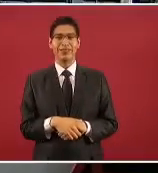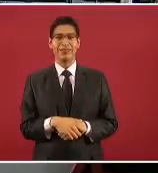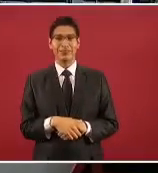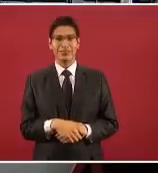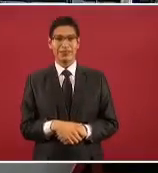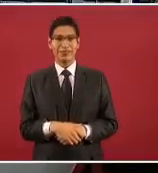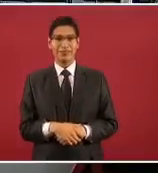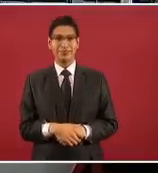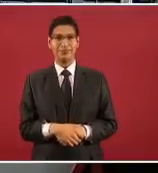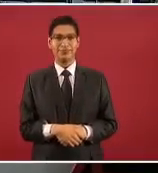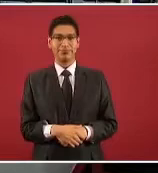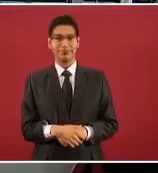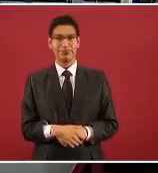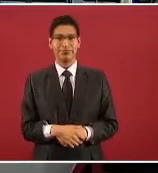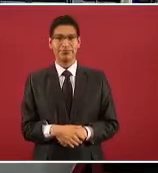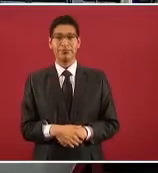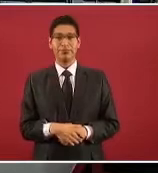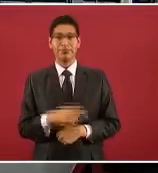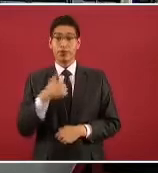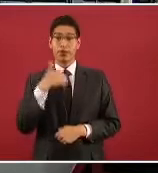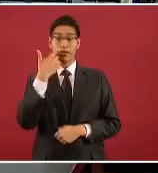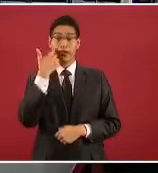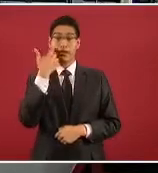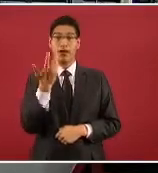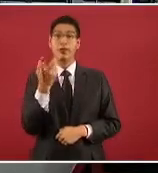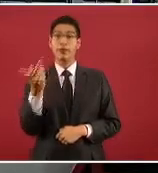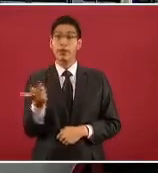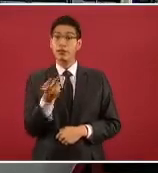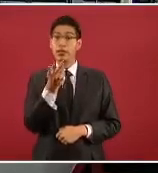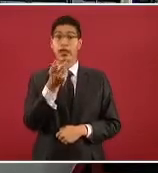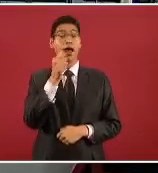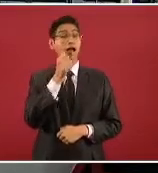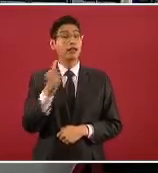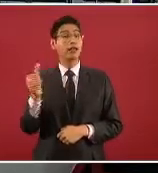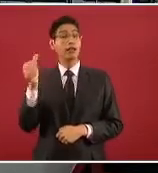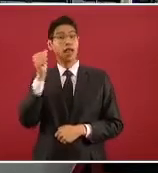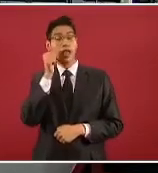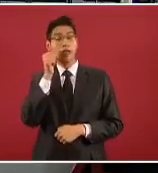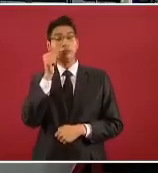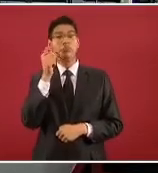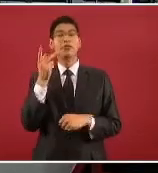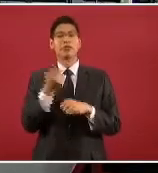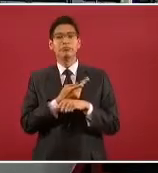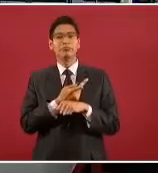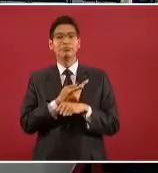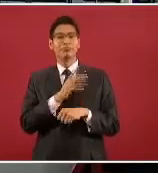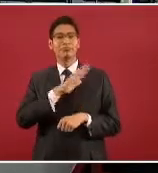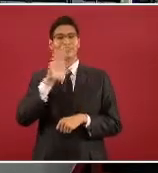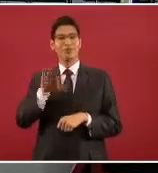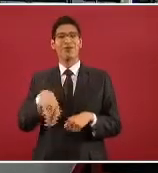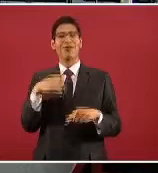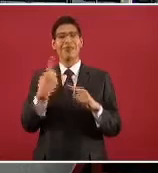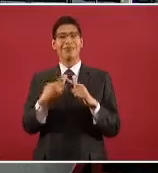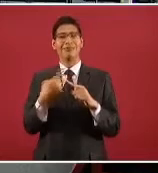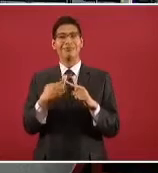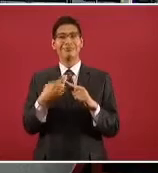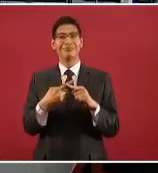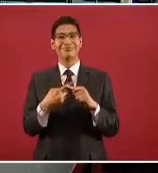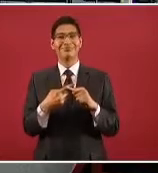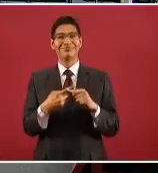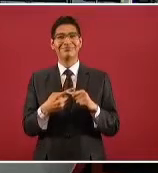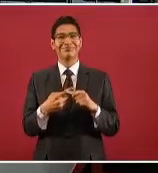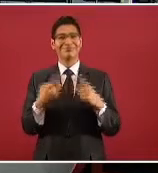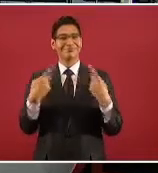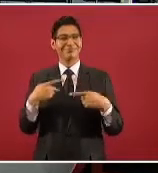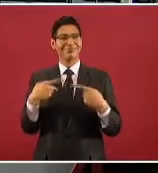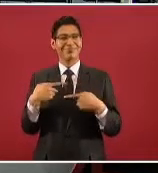Solo brevemente preguntarle, ayer pues se da a conocer que falleció el entonces el secretario de Comunicaciones